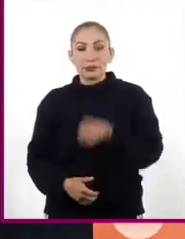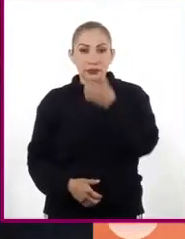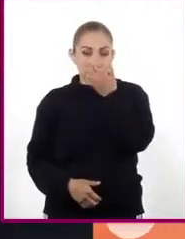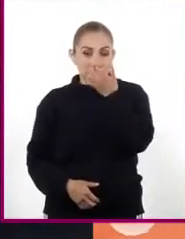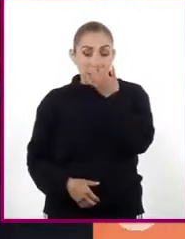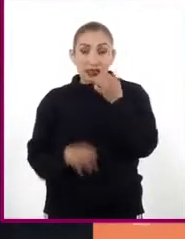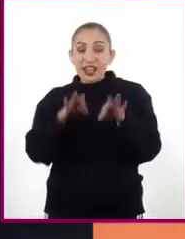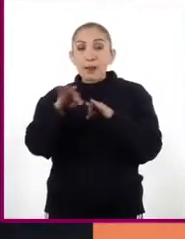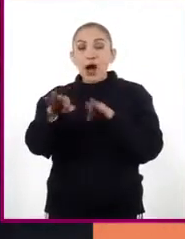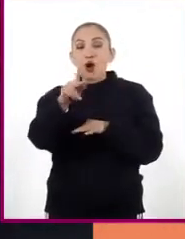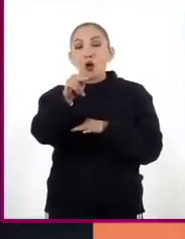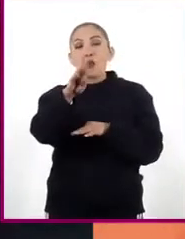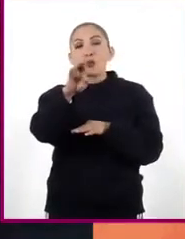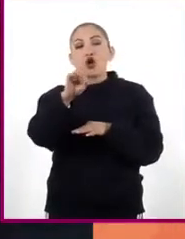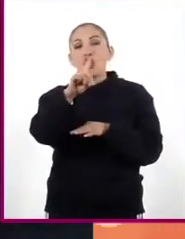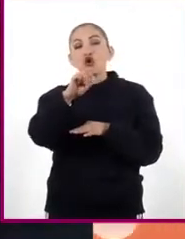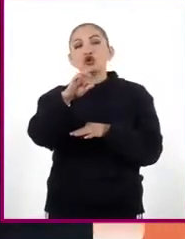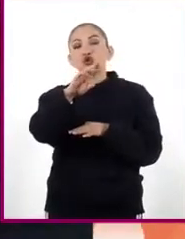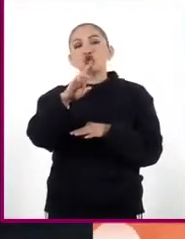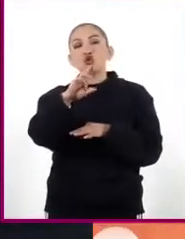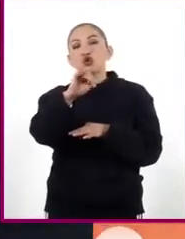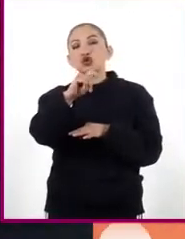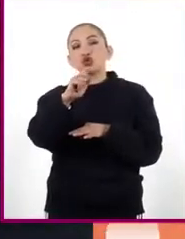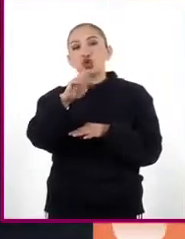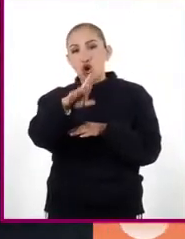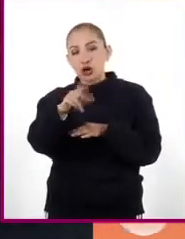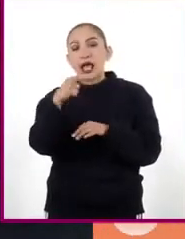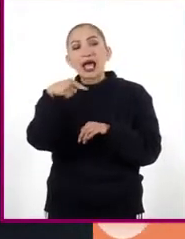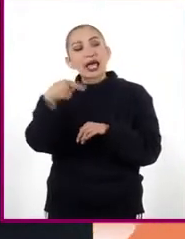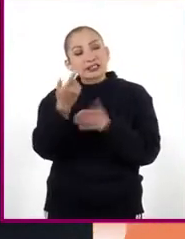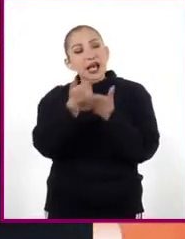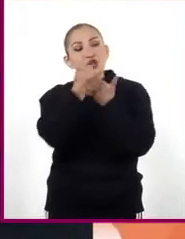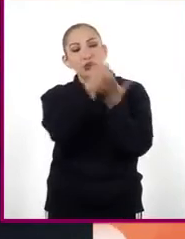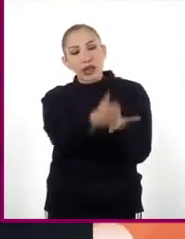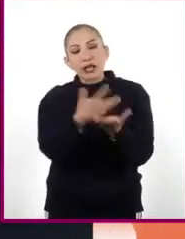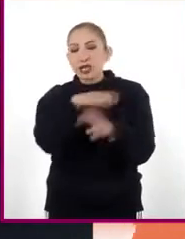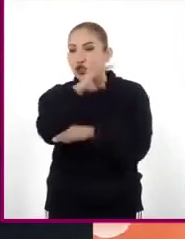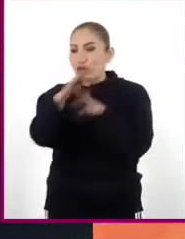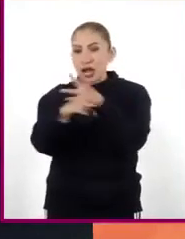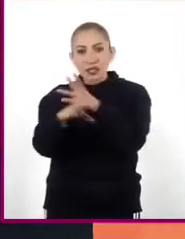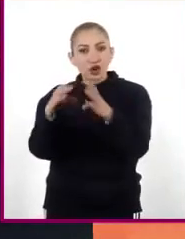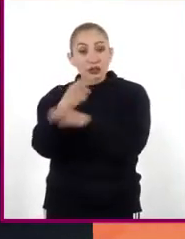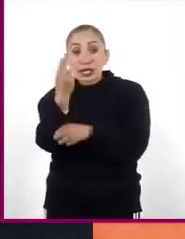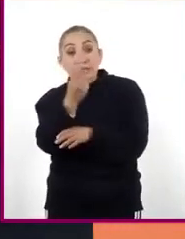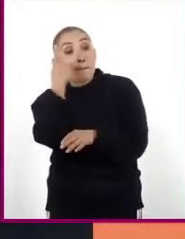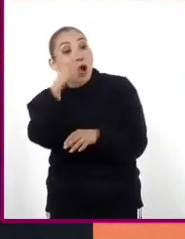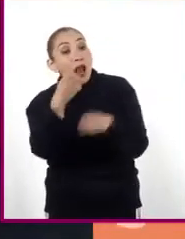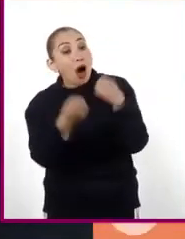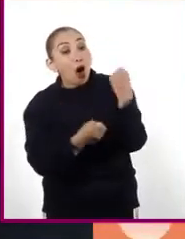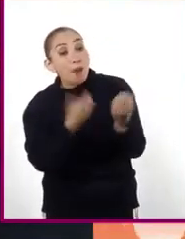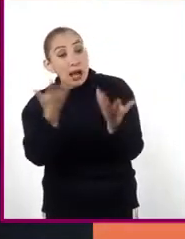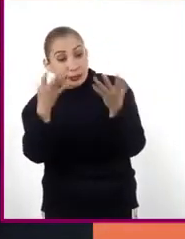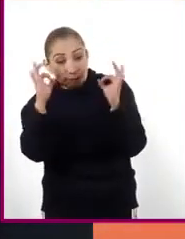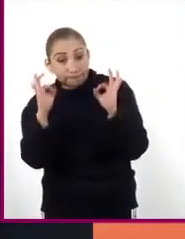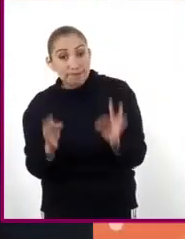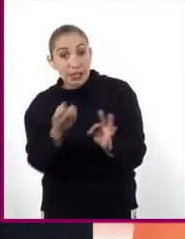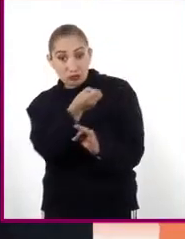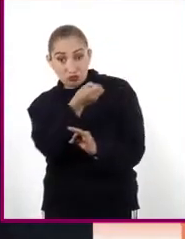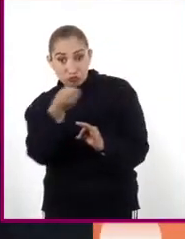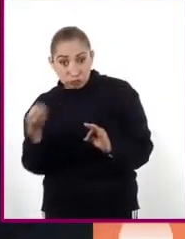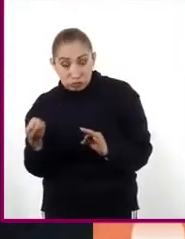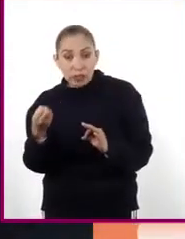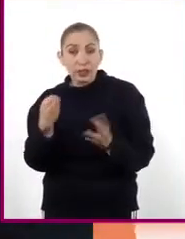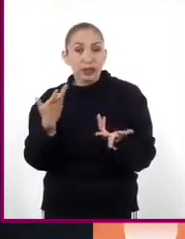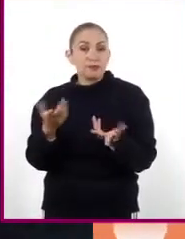Bueno, la labor de un productor de teatro es colaborar y conjuntar todos los elementos para que la producción se arme, es